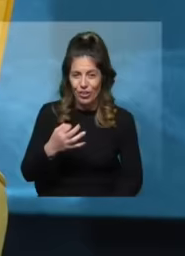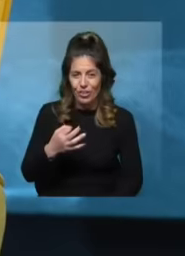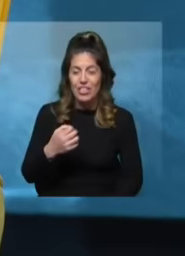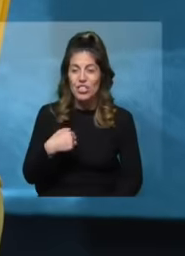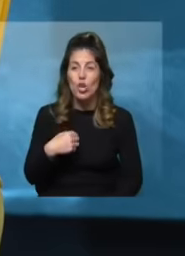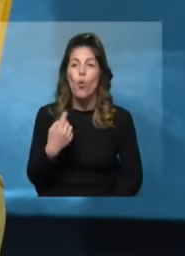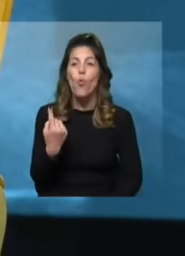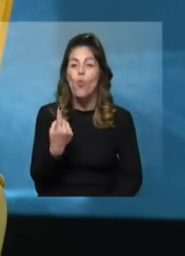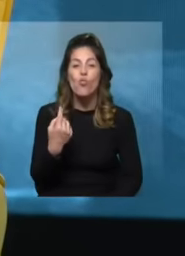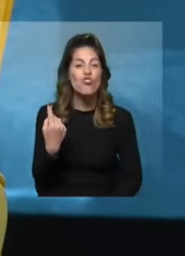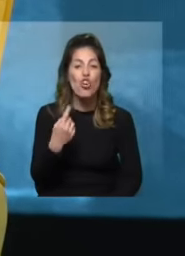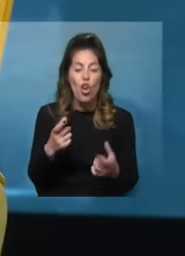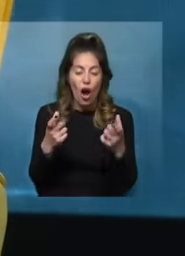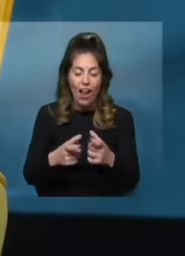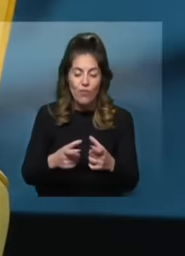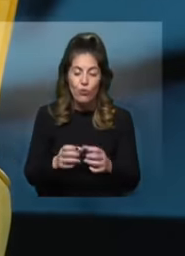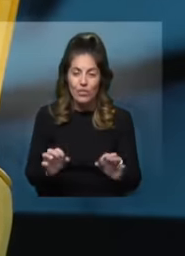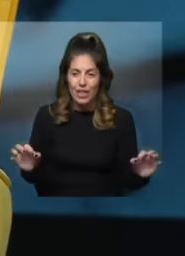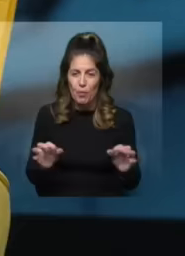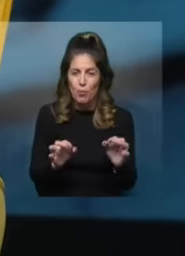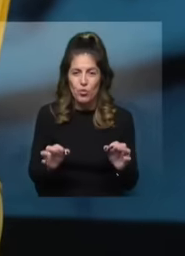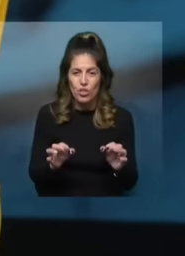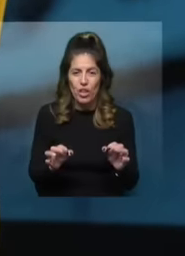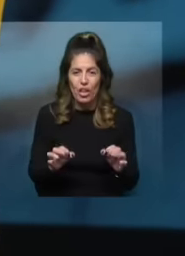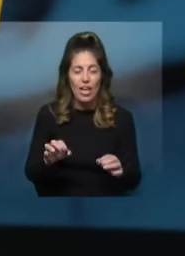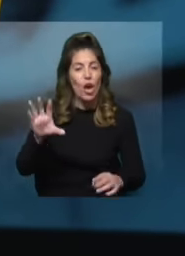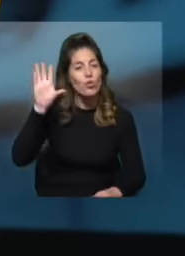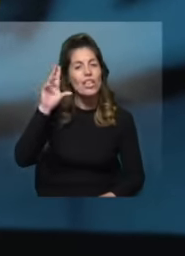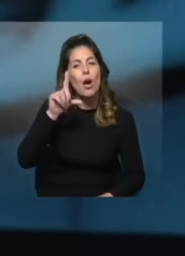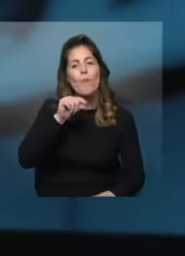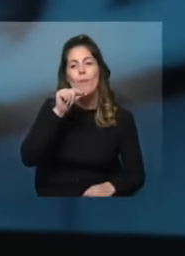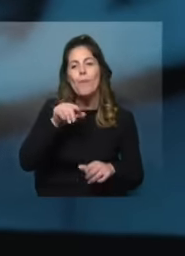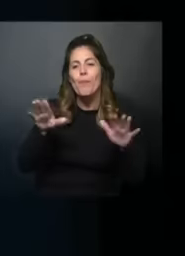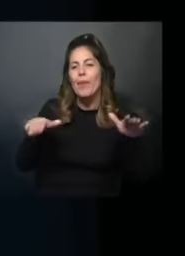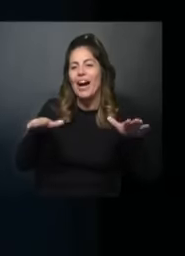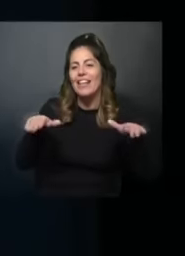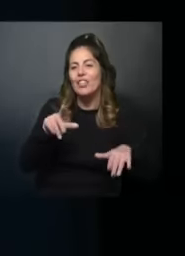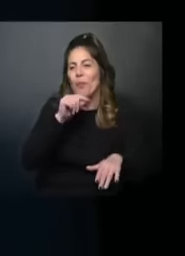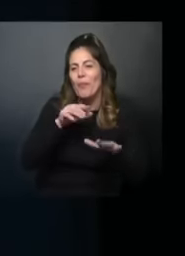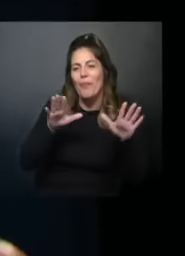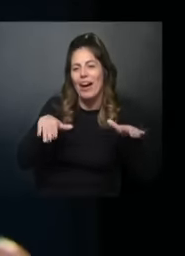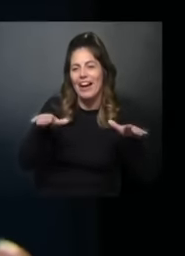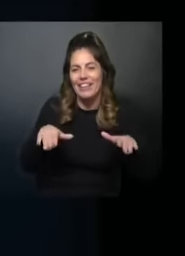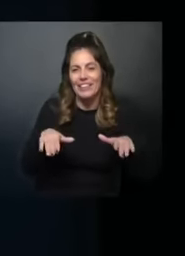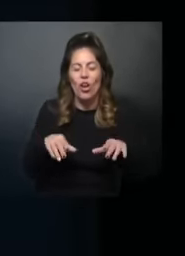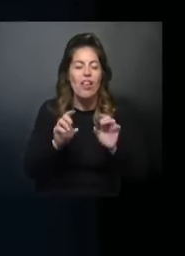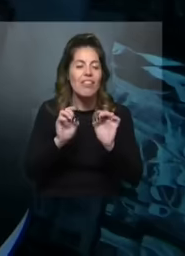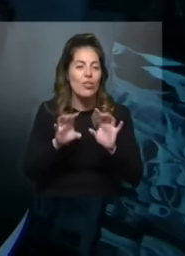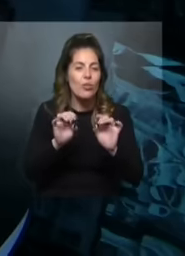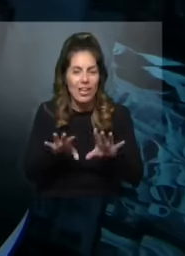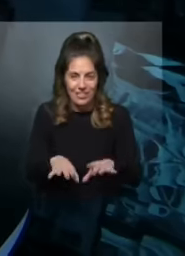un solo álbum de música, creo que escucharía Los Pajaritos. Está muy bien. Escucharía La